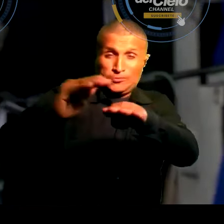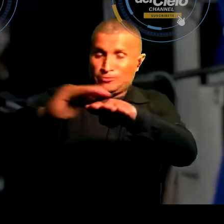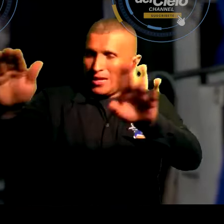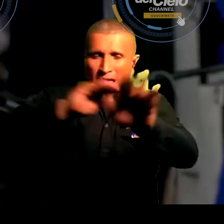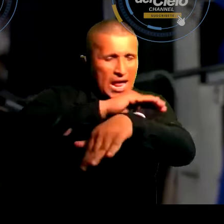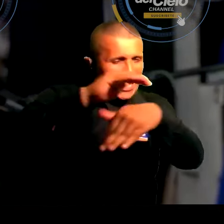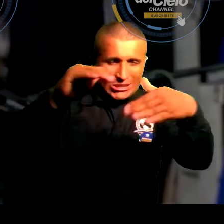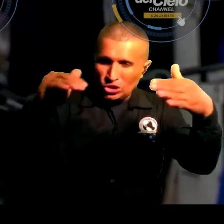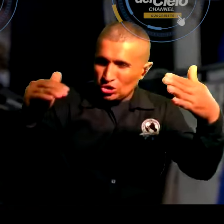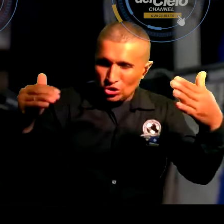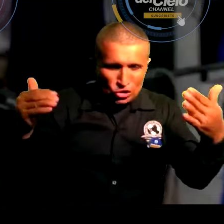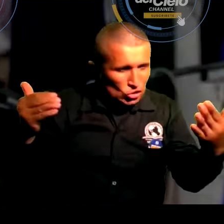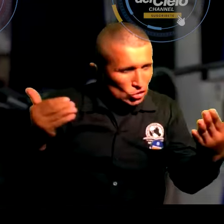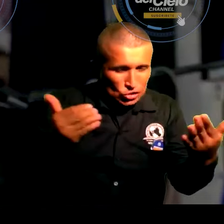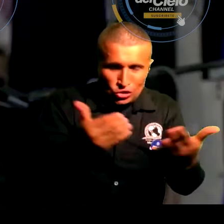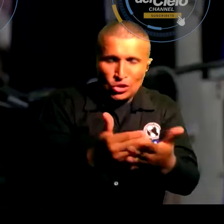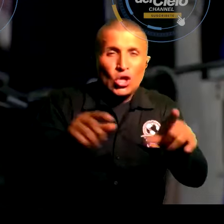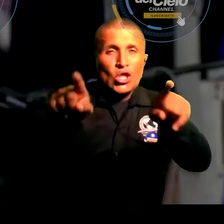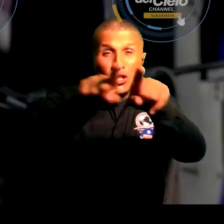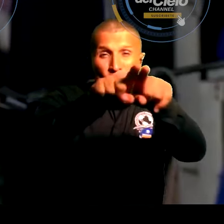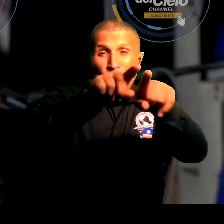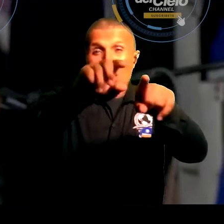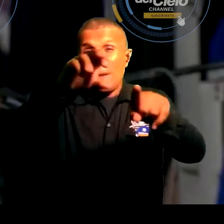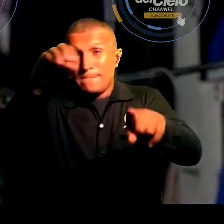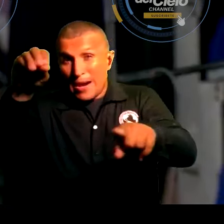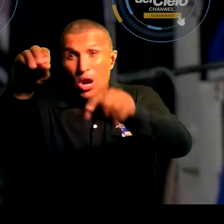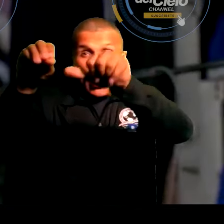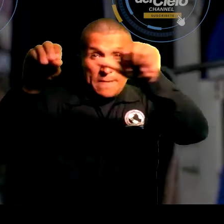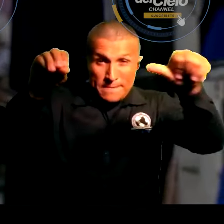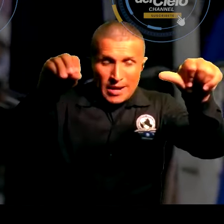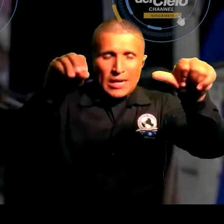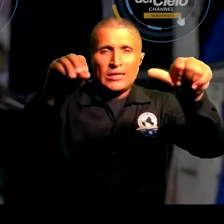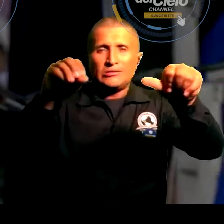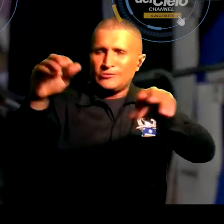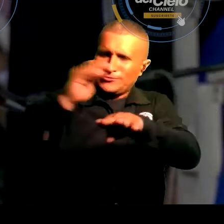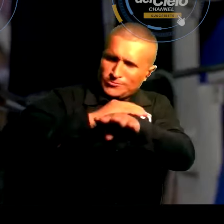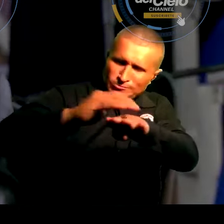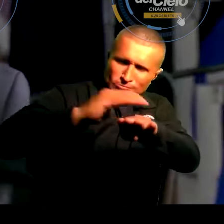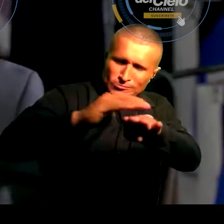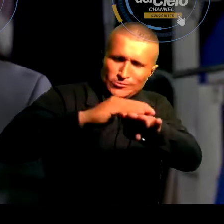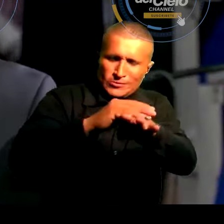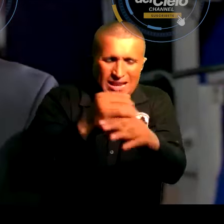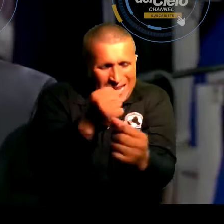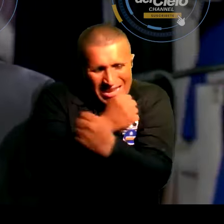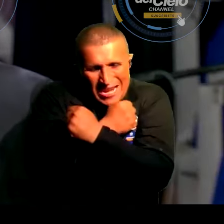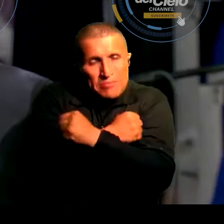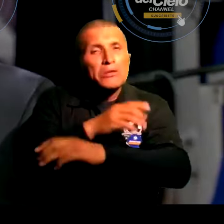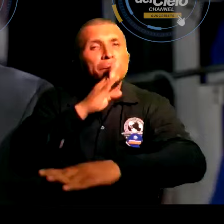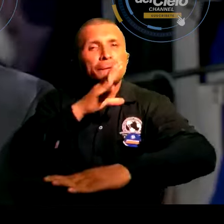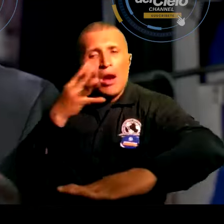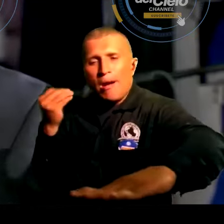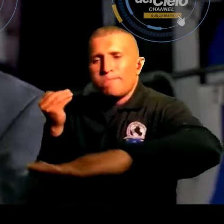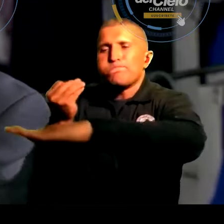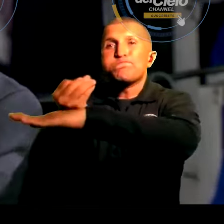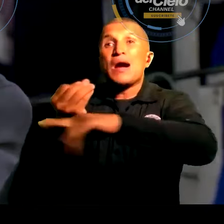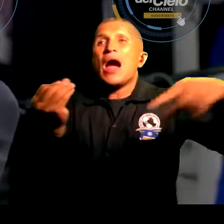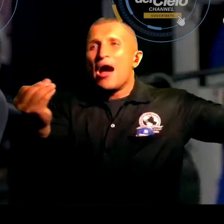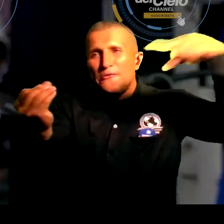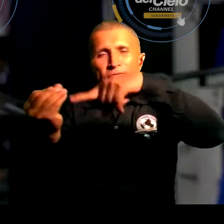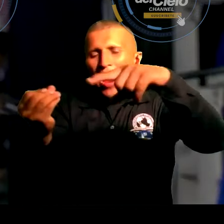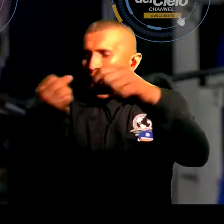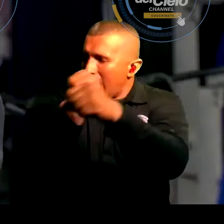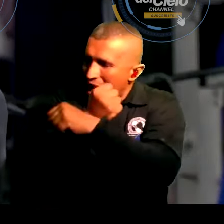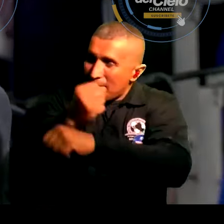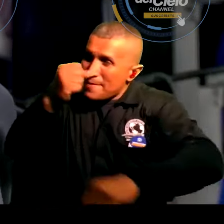a todos los hermanos. Hermano, ame la iglesia. Ame a Dios y